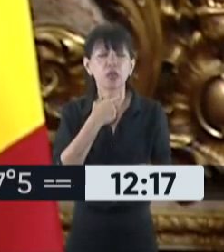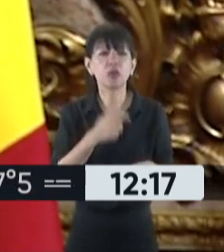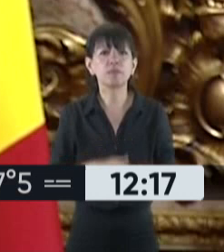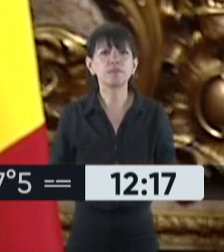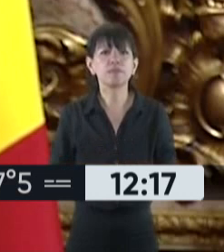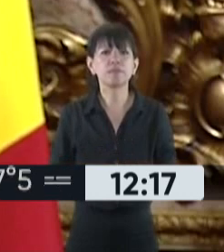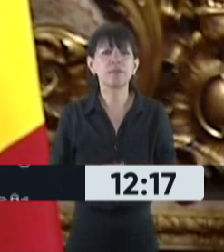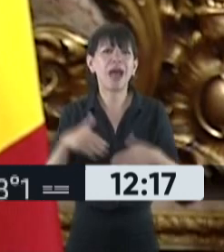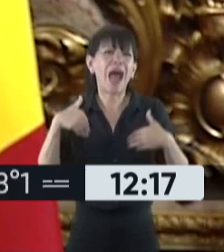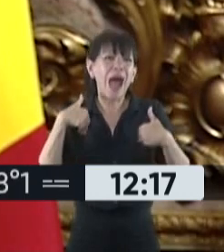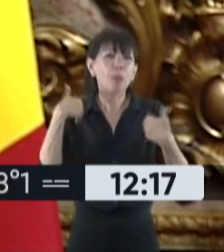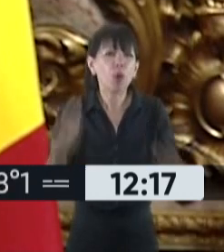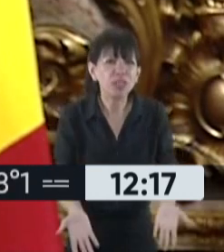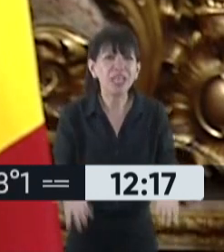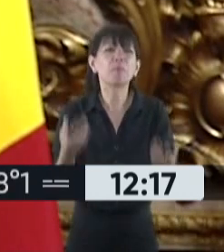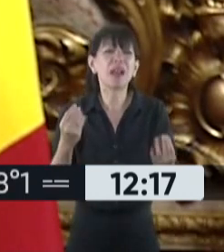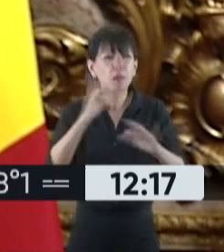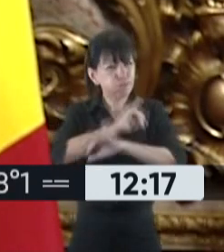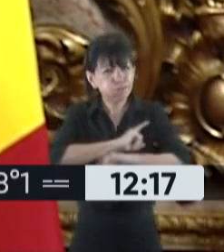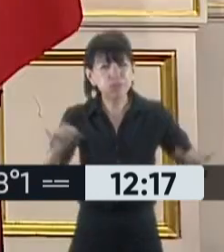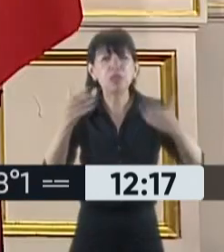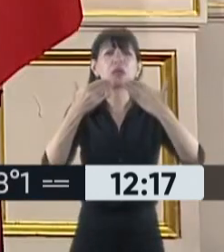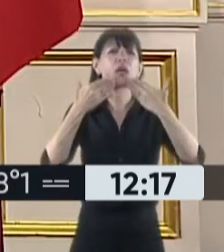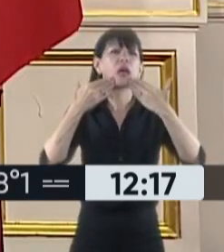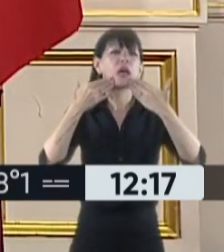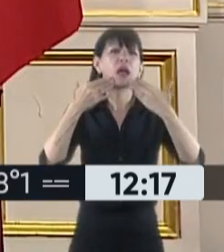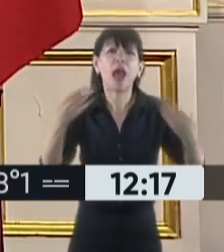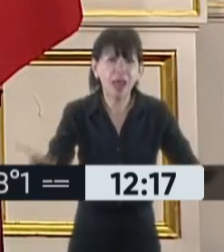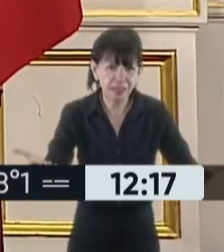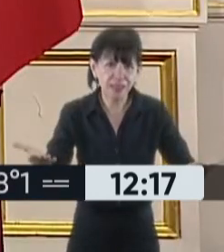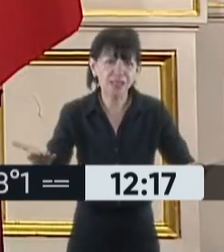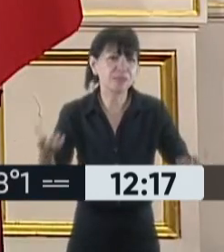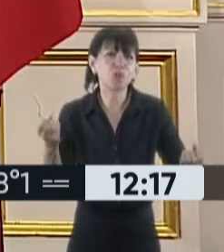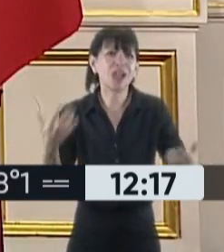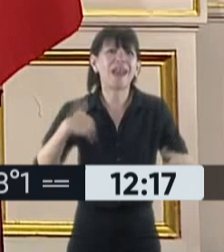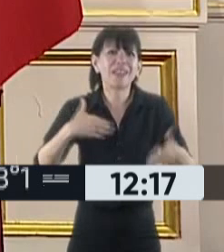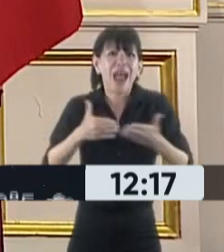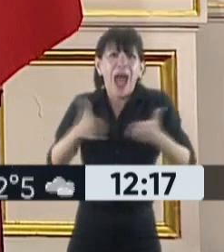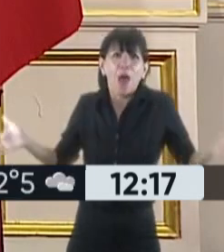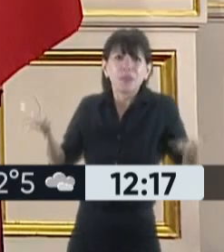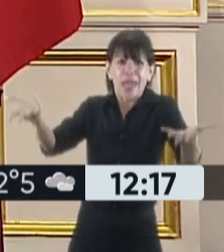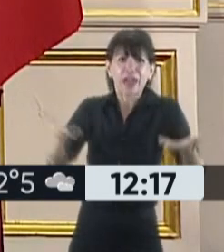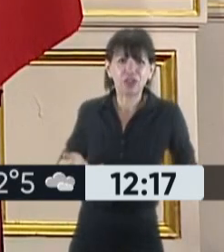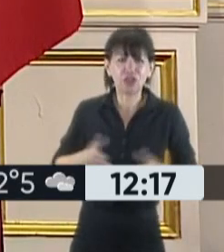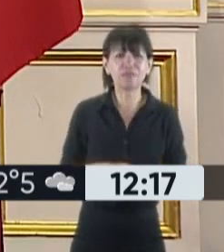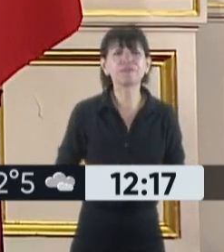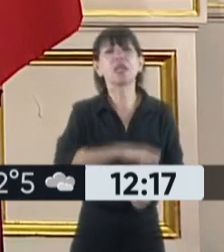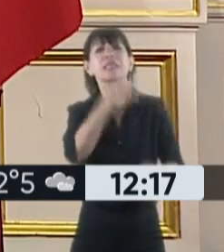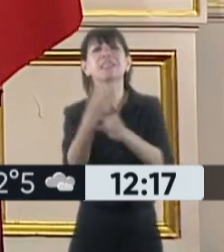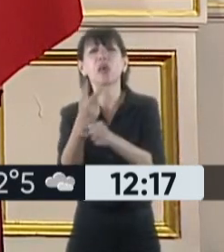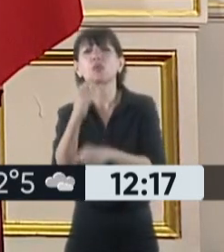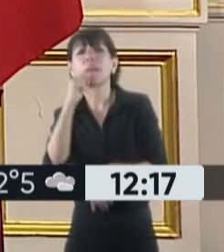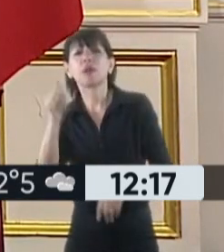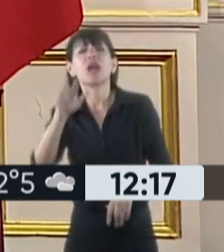a través de esta ocasión dar las gracias para la apertura y cómo nos han tratado. Segunda pregunta a cargo